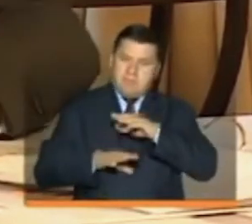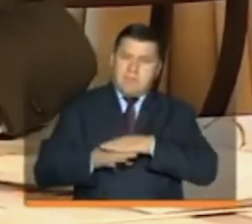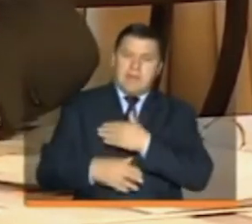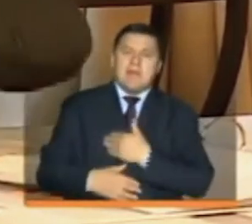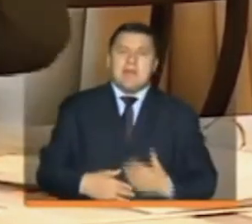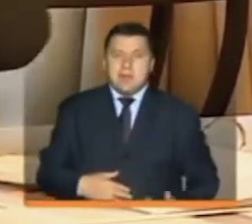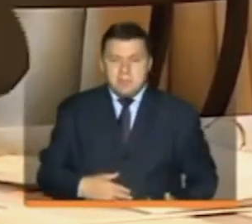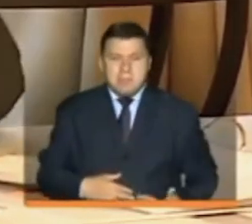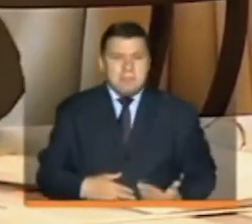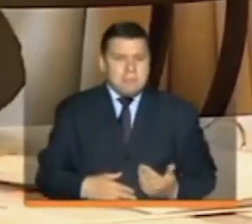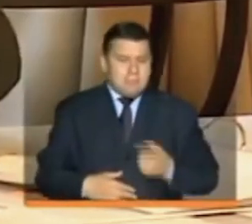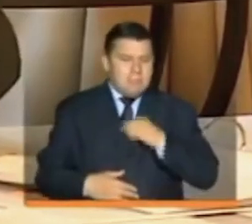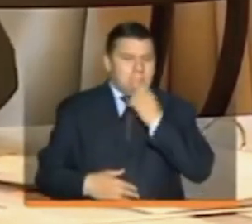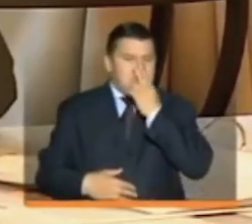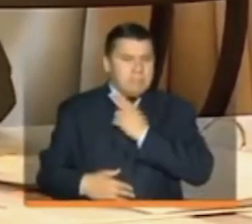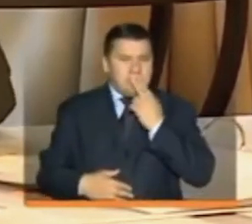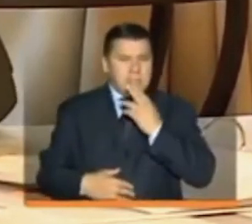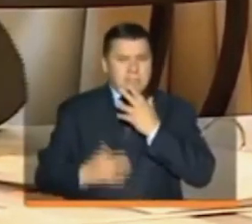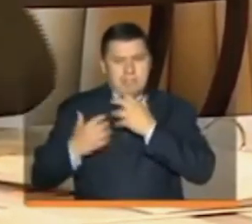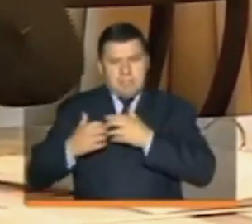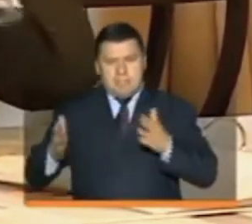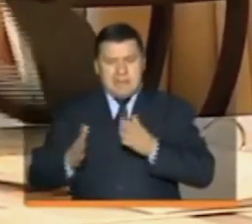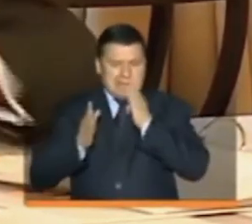presidente, pero además un compromiso con los